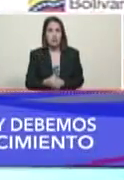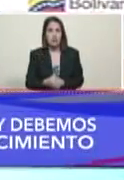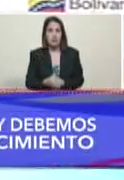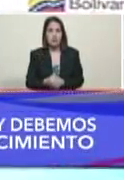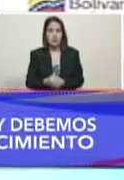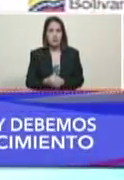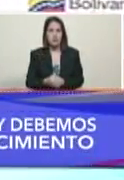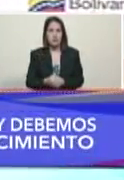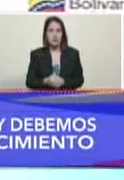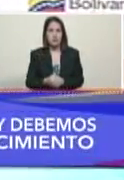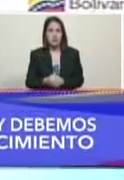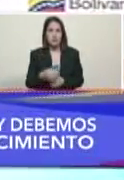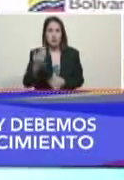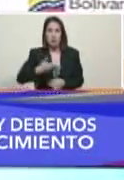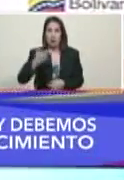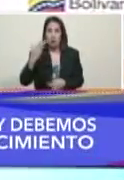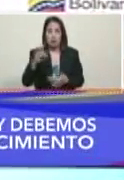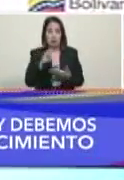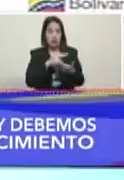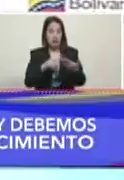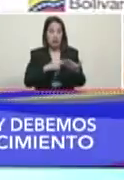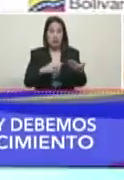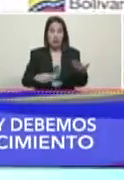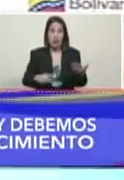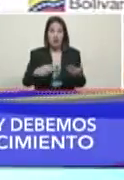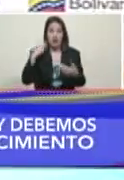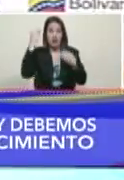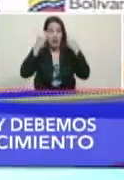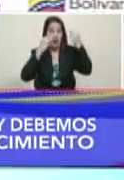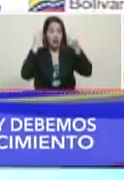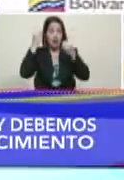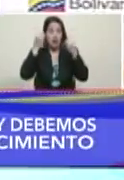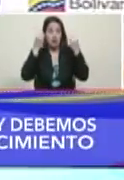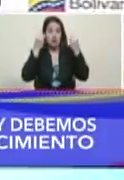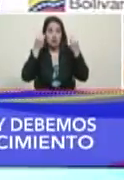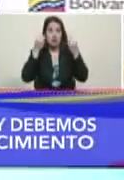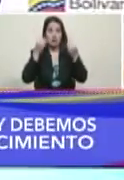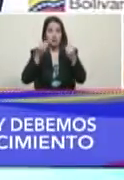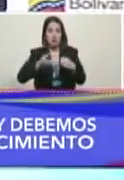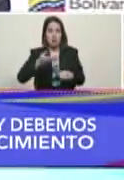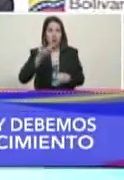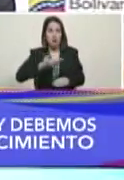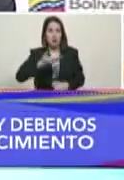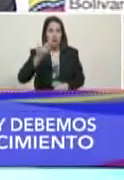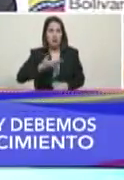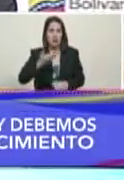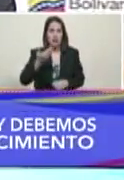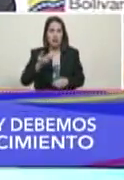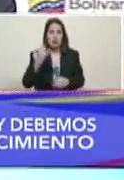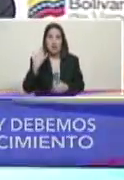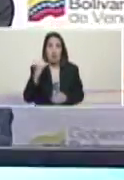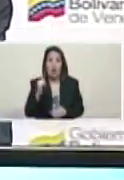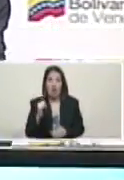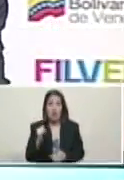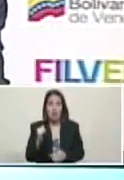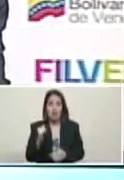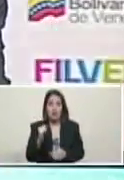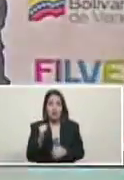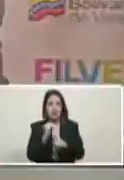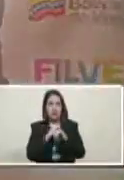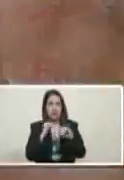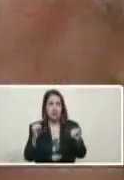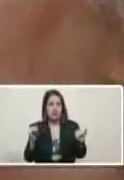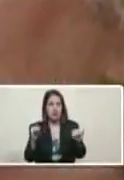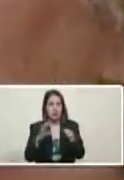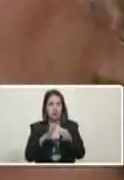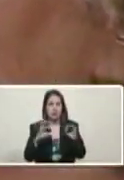de la lectura, del análisis crítico. Hay que tomar en cuenta también la existencia ya como realidad mundial